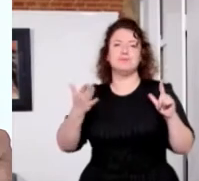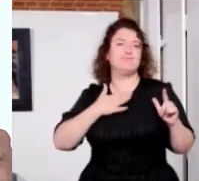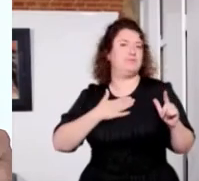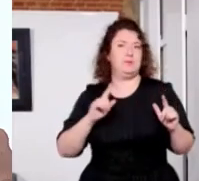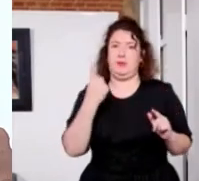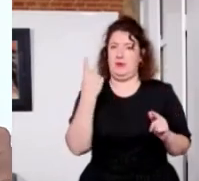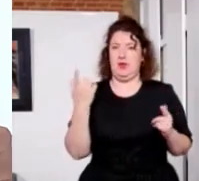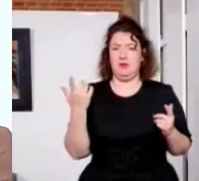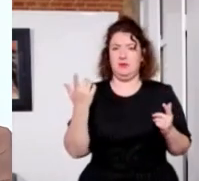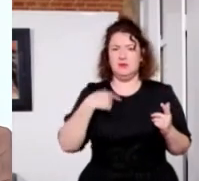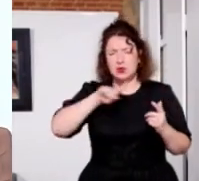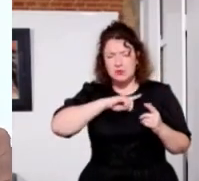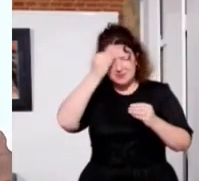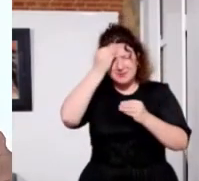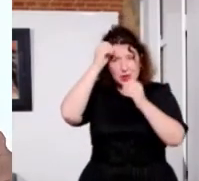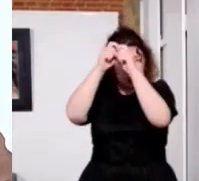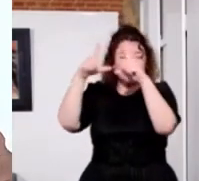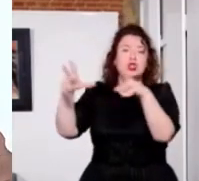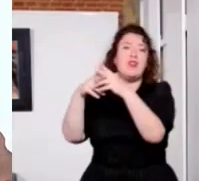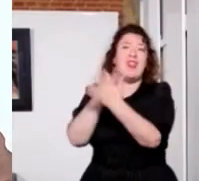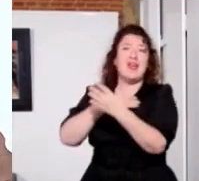que prefigurar aquella sociedad que tenemos.